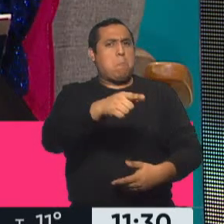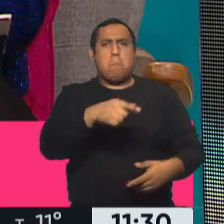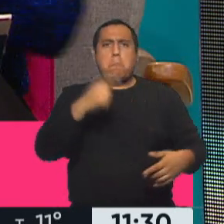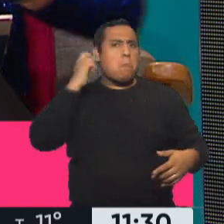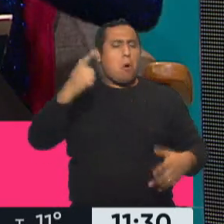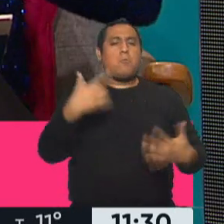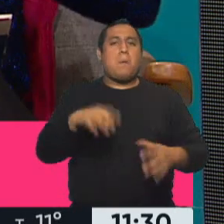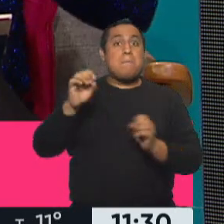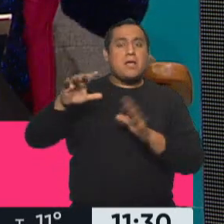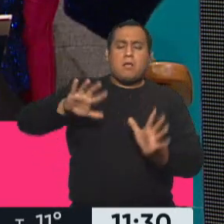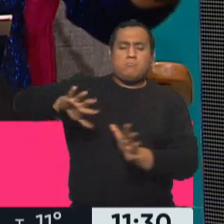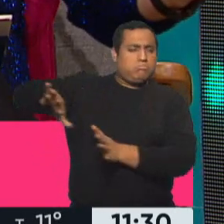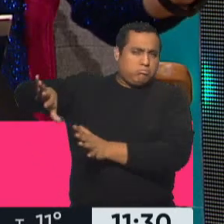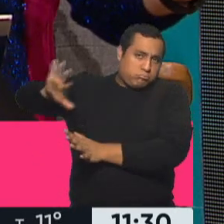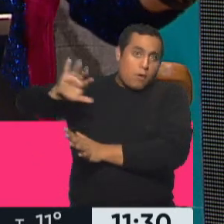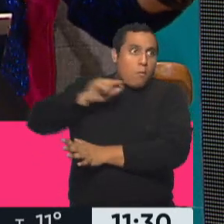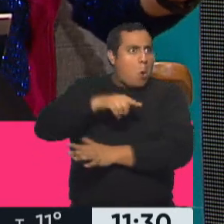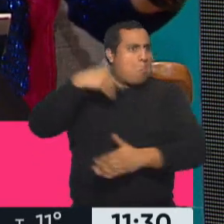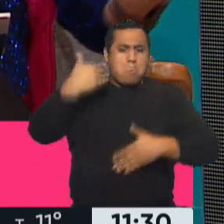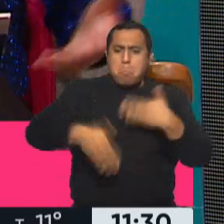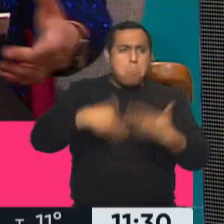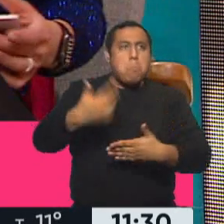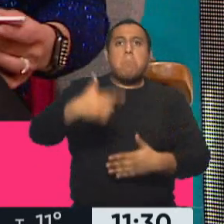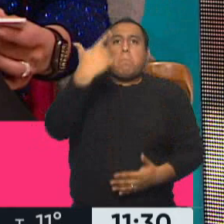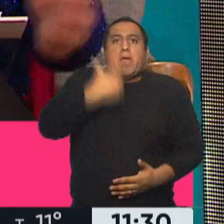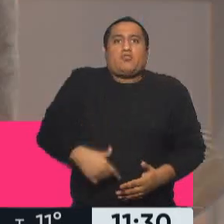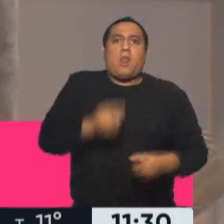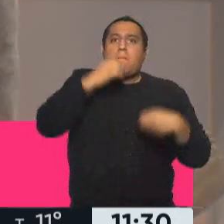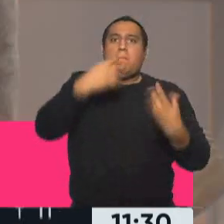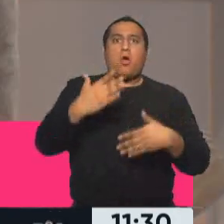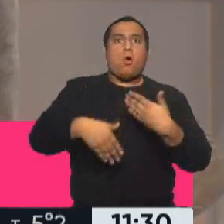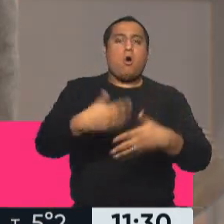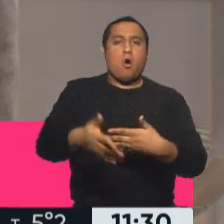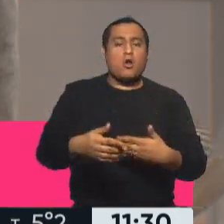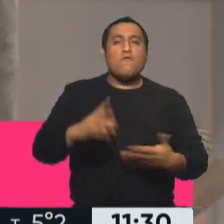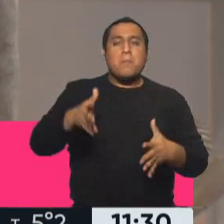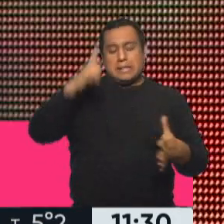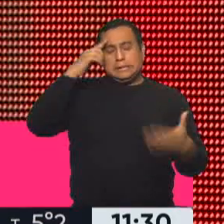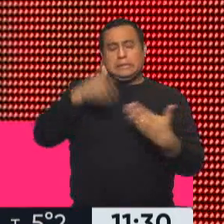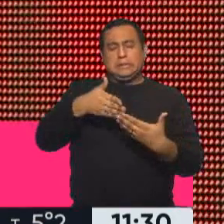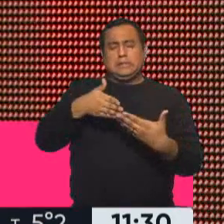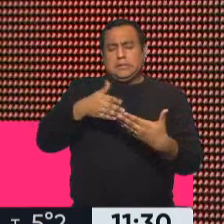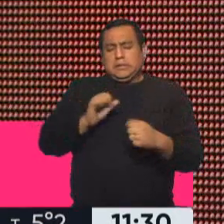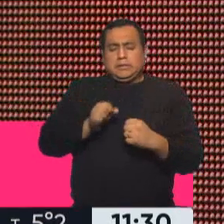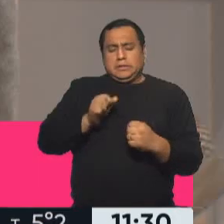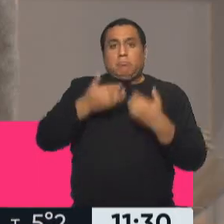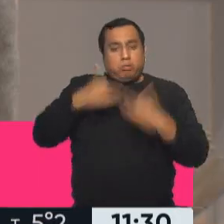la magia de lado, totalmente. Como individuo, tal cual, romper esa barrera y.